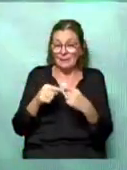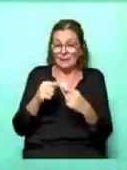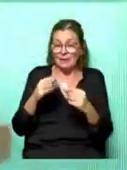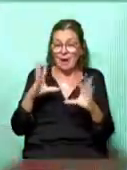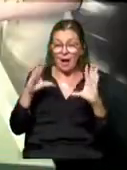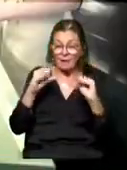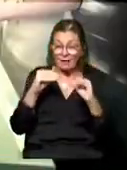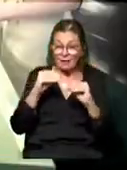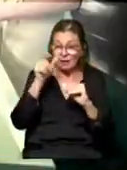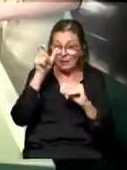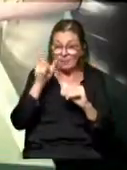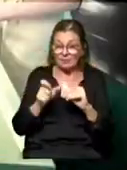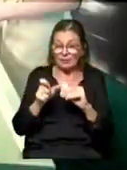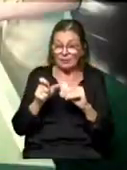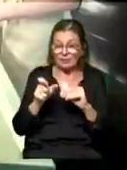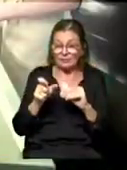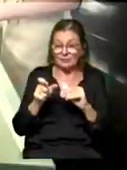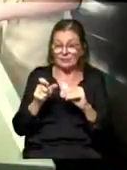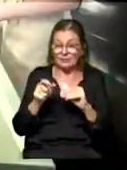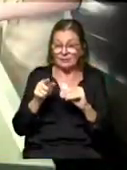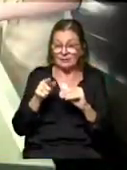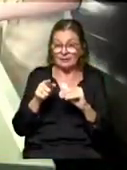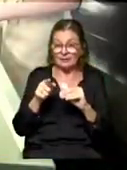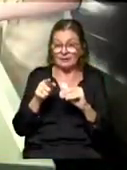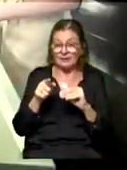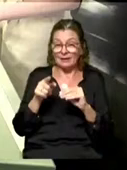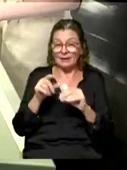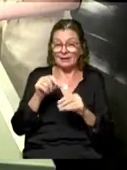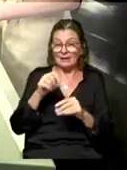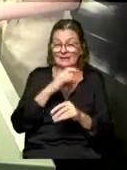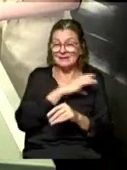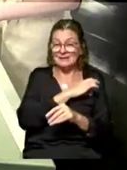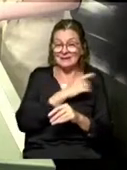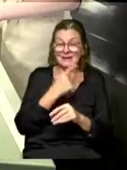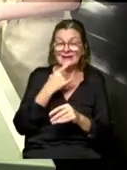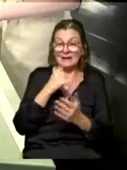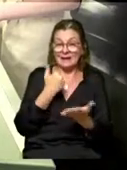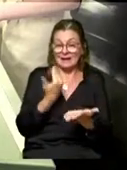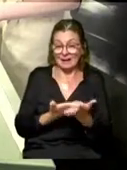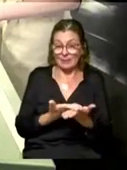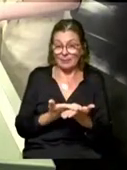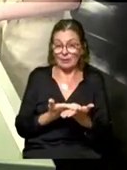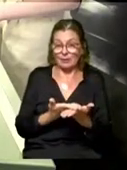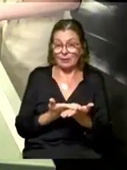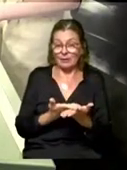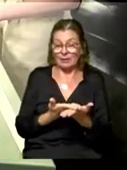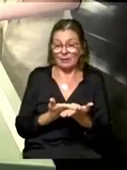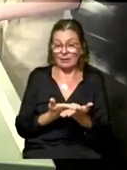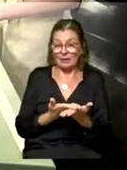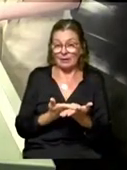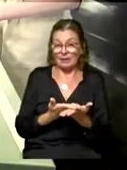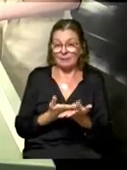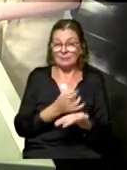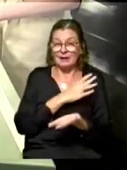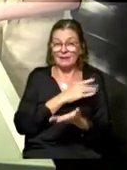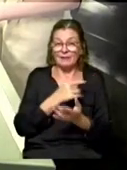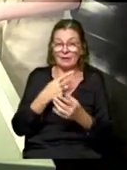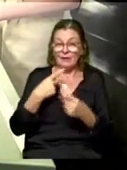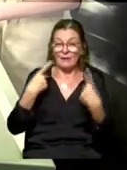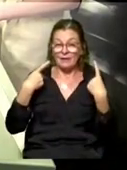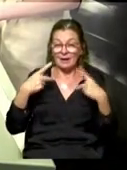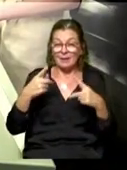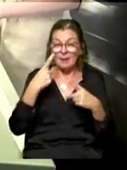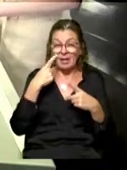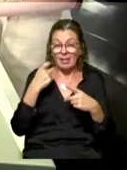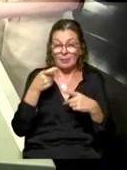gente, y Álvaro, es así el modelo chileno, y me encanta que lo pongas de ejemplo, porque en tema era así. ¿Sabés la vez que yo viajé a Chile para darme cuenta